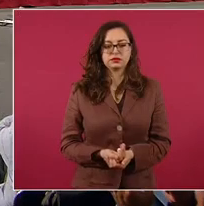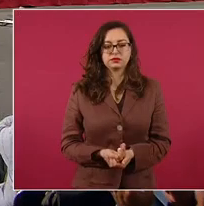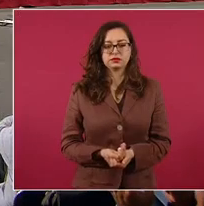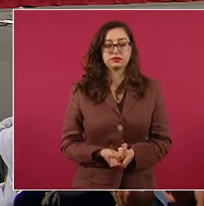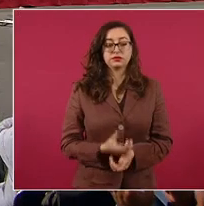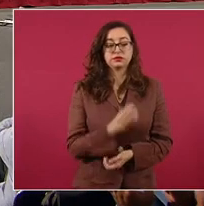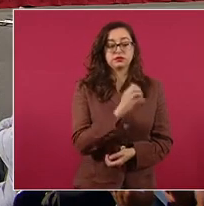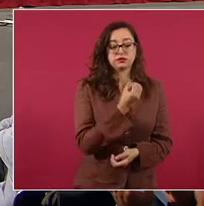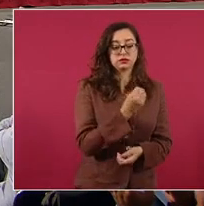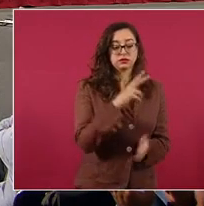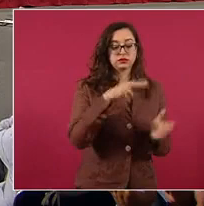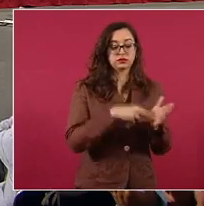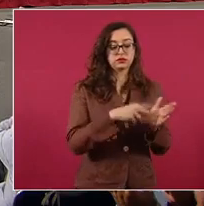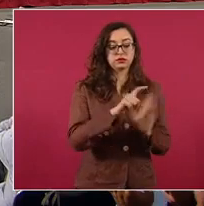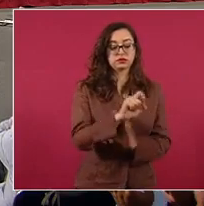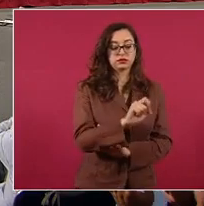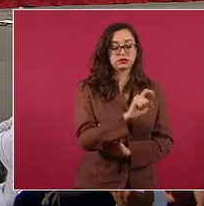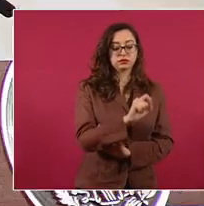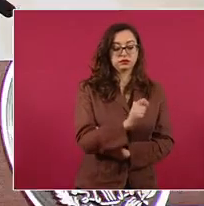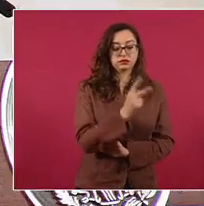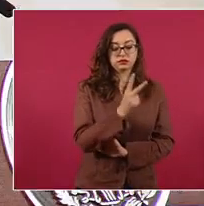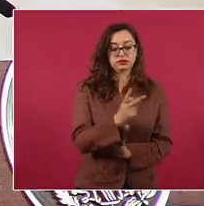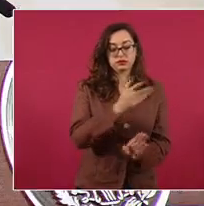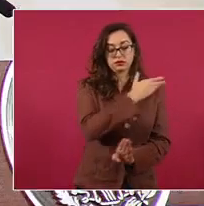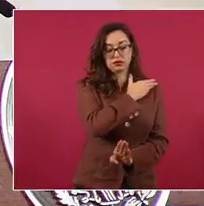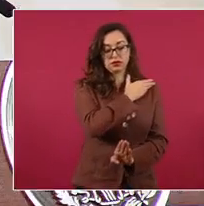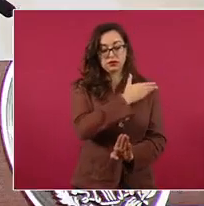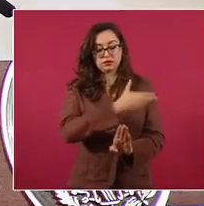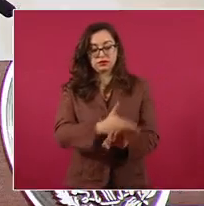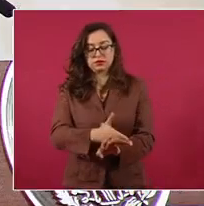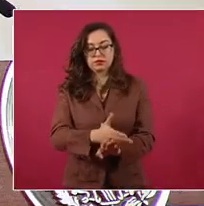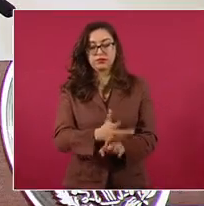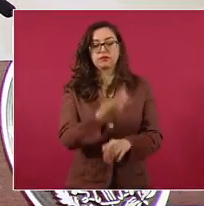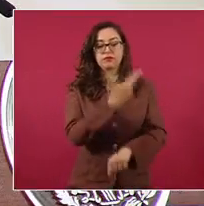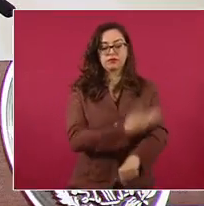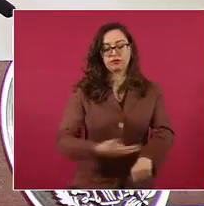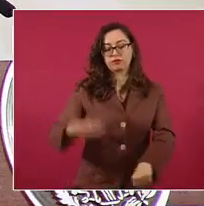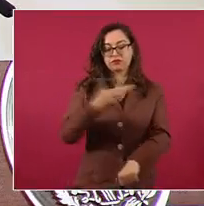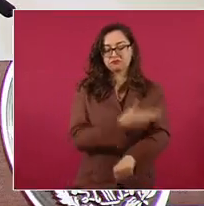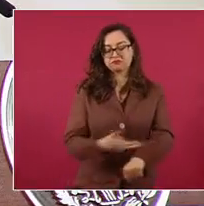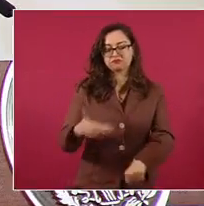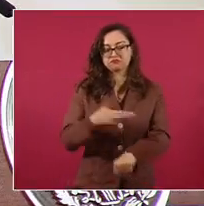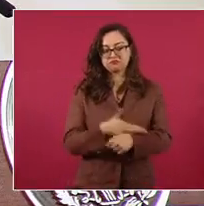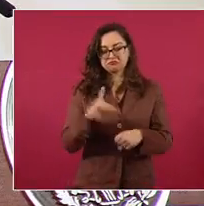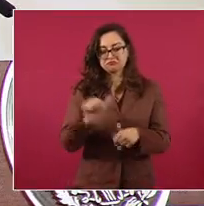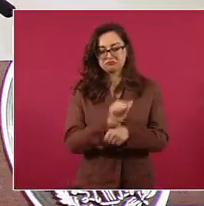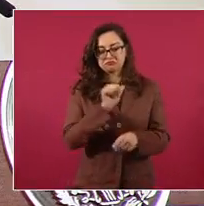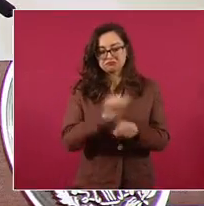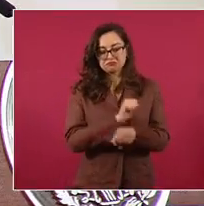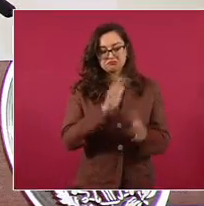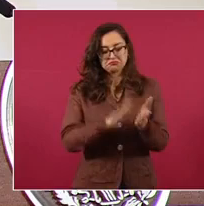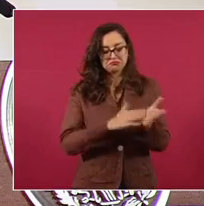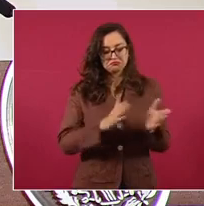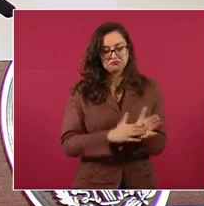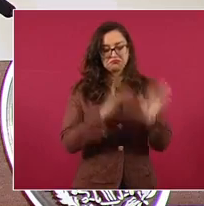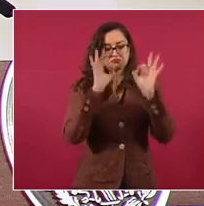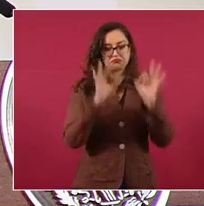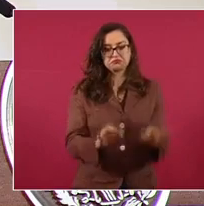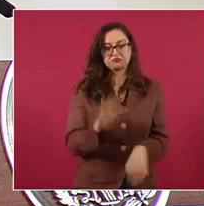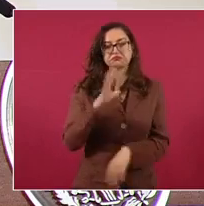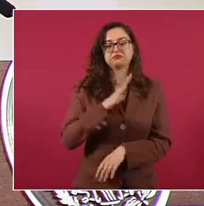2022 a octubre de 2022, la regularización de vehículos opera con éxito a través de